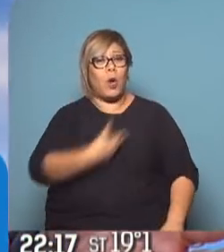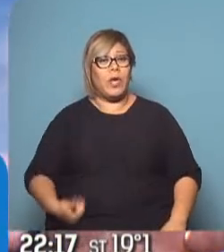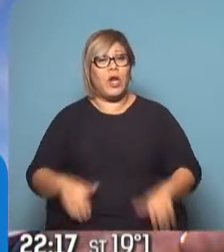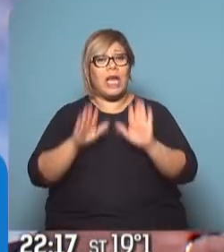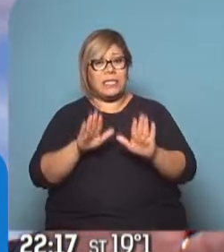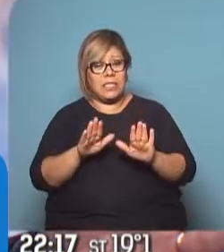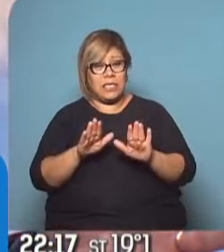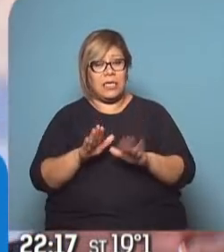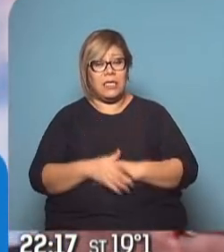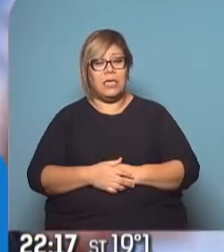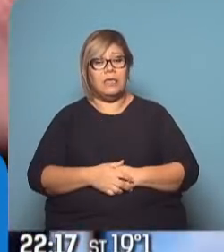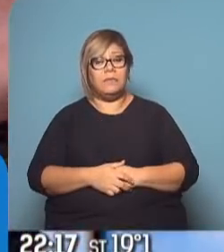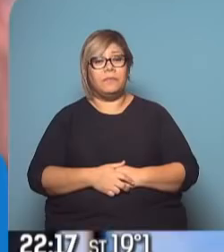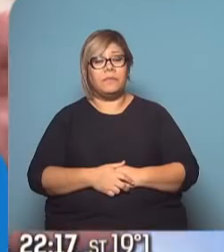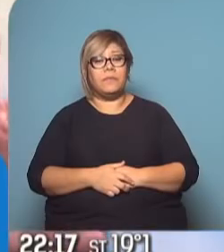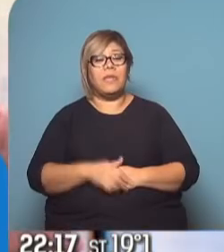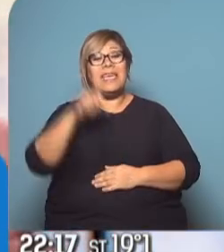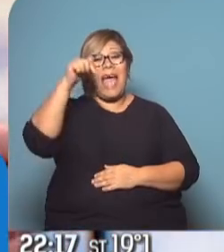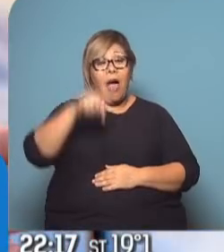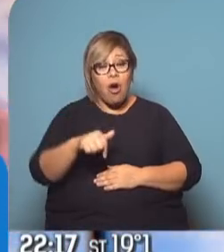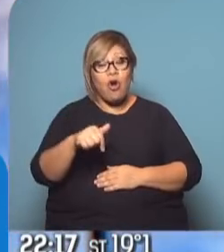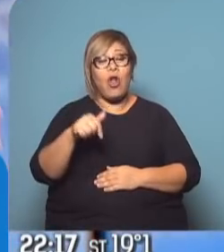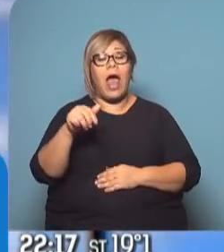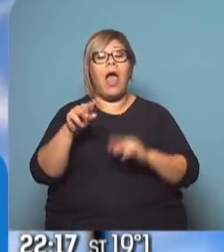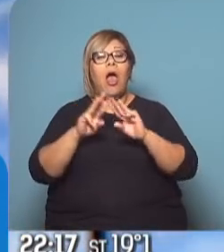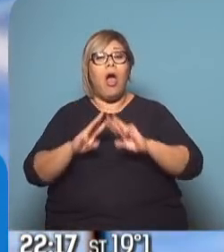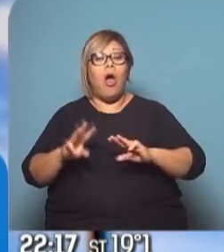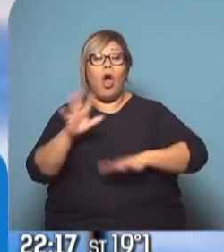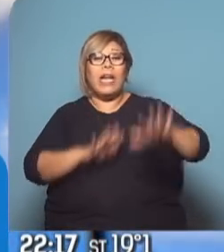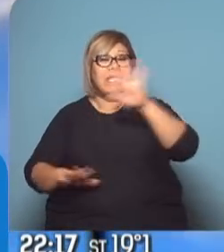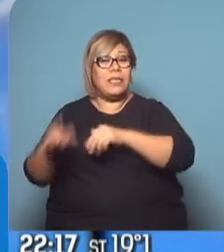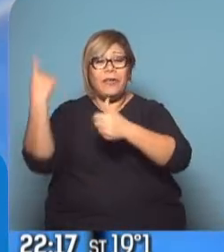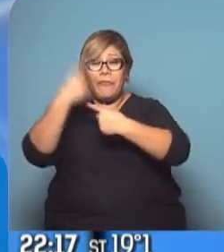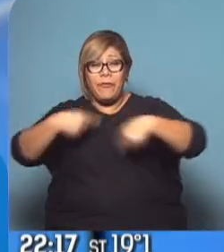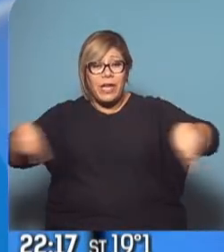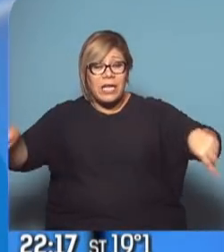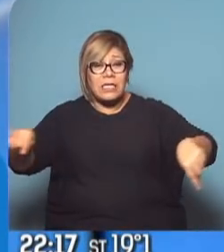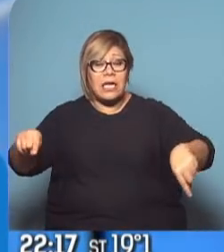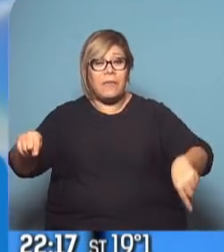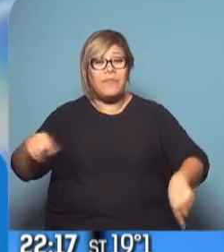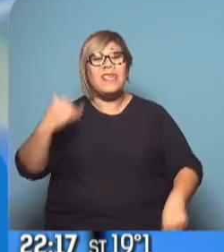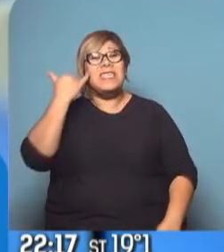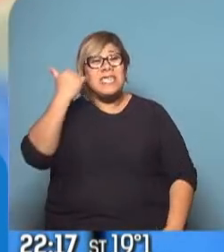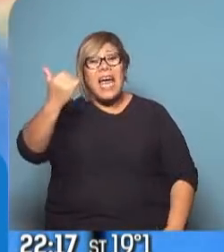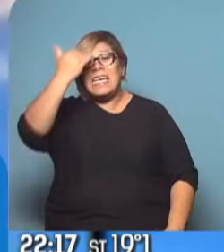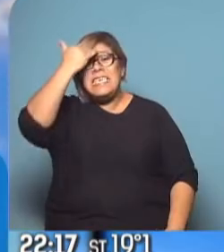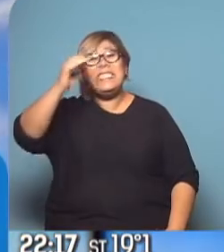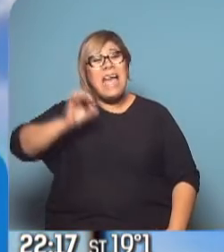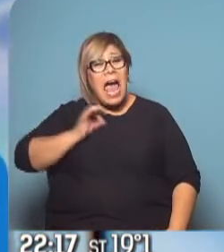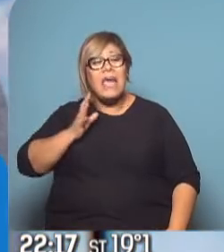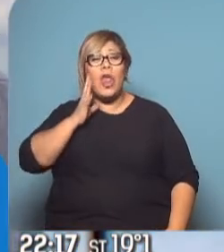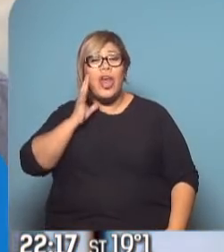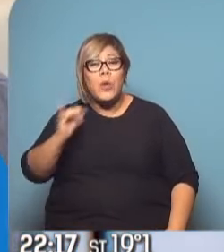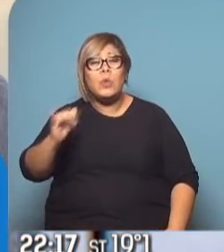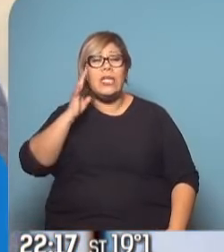derechos humanos, tanto intergubernamentales como de la sociedad civil, lo vienen denunciando hace 15 años mínimamente. Por suerte ahora está